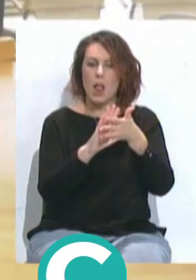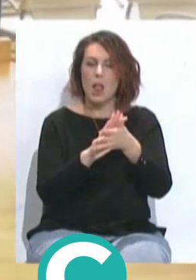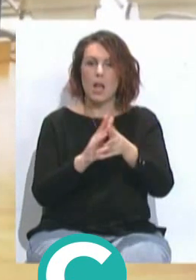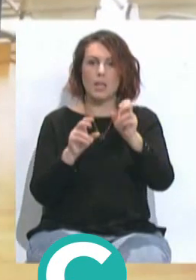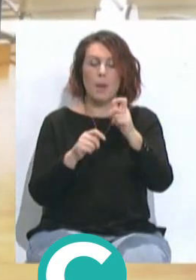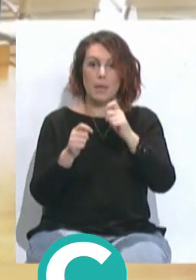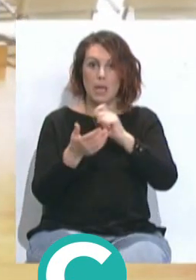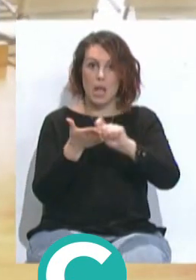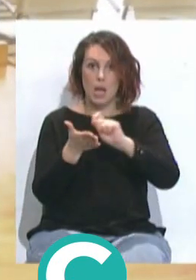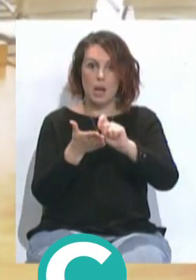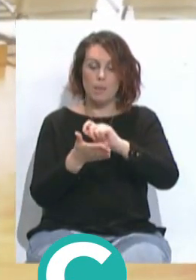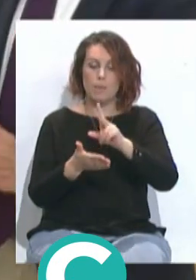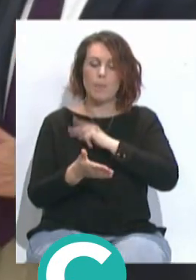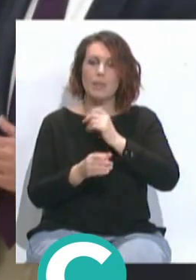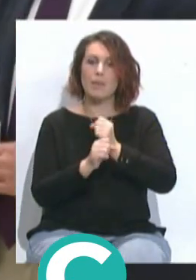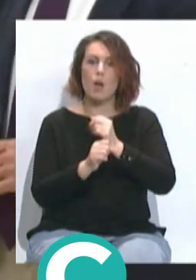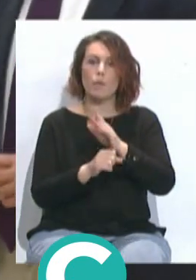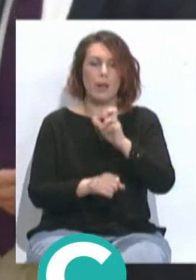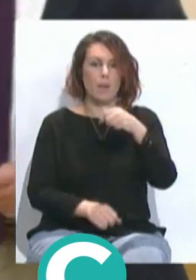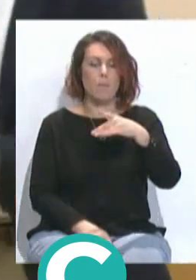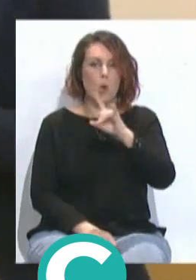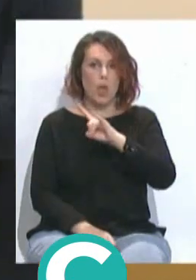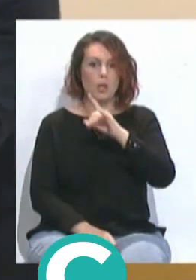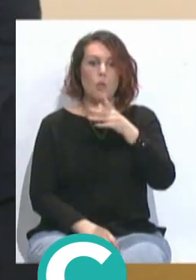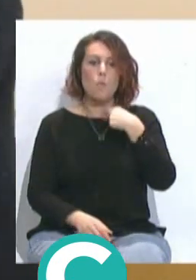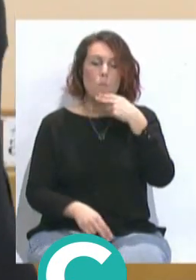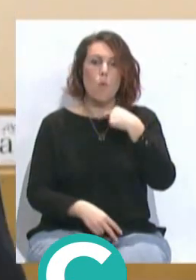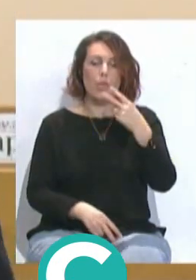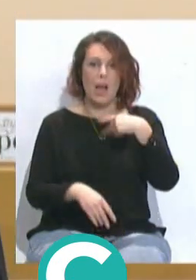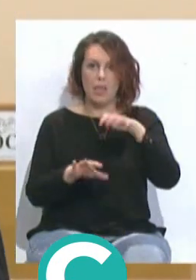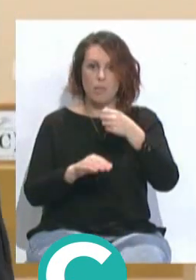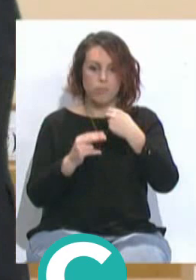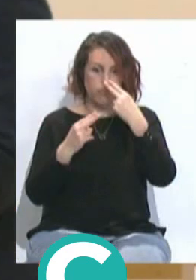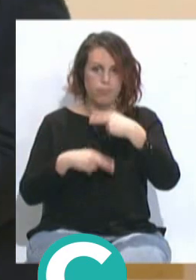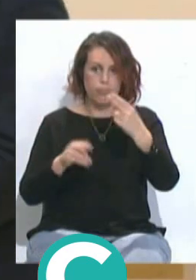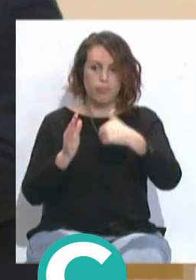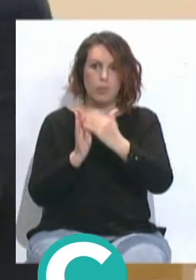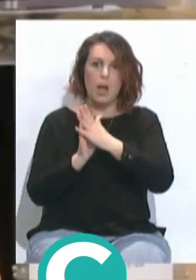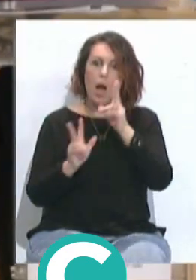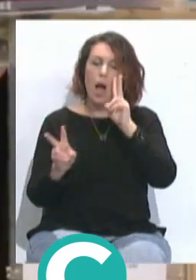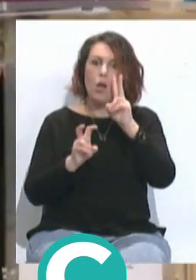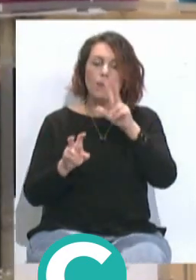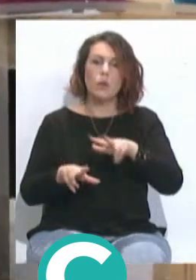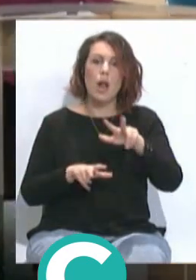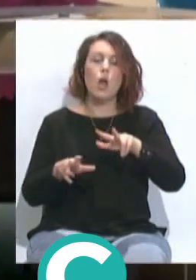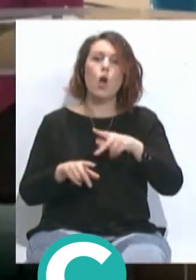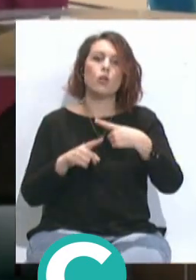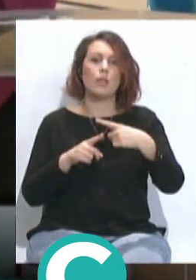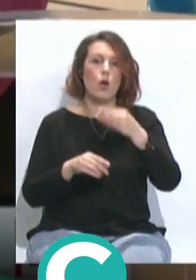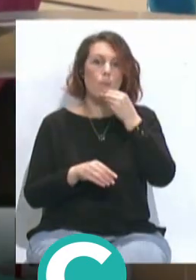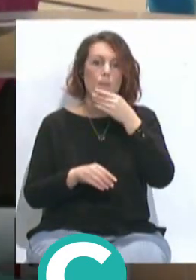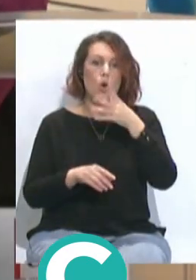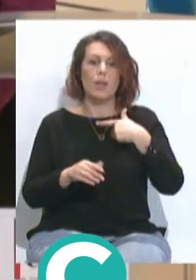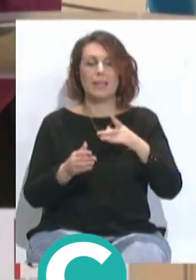modalidad de prensa escrita se ha premiado un trabajo de Fran Moreno publicado en La Voz de Cádiz y en audiovisual al portal Cosas de Comé por su libro